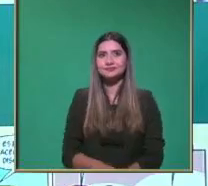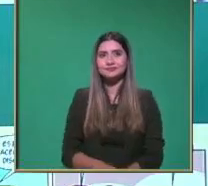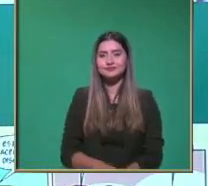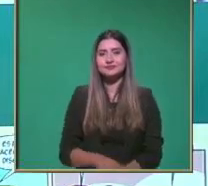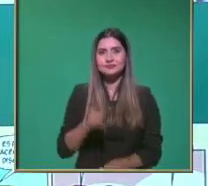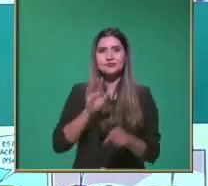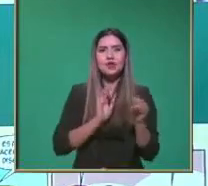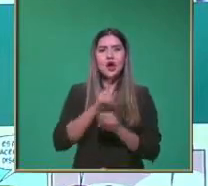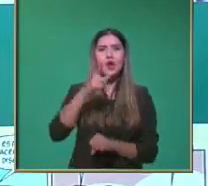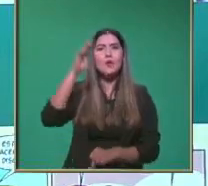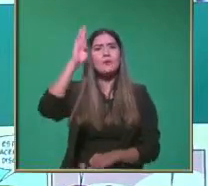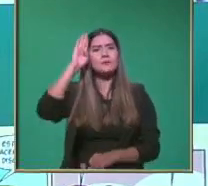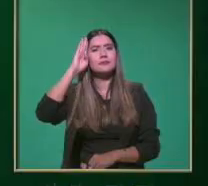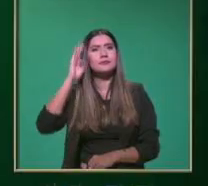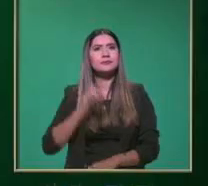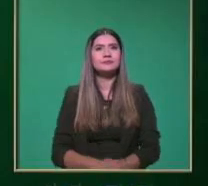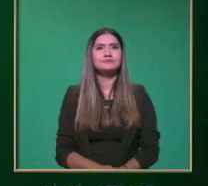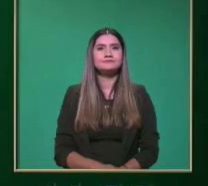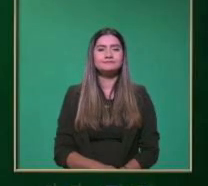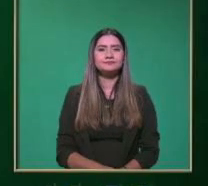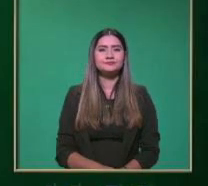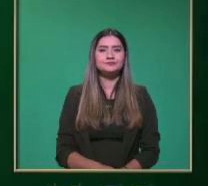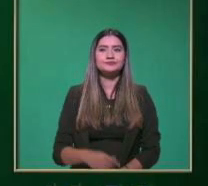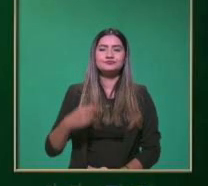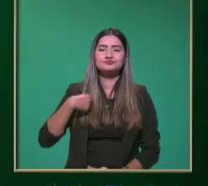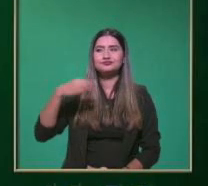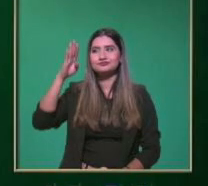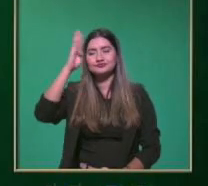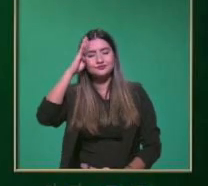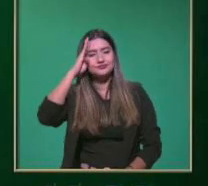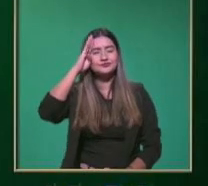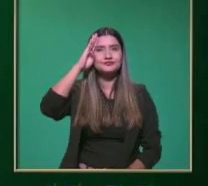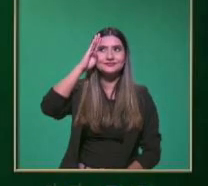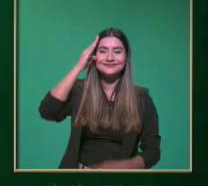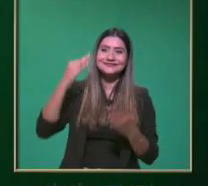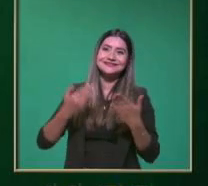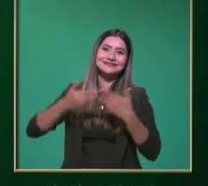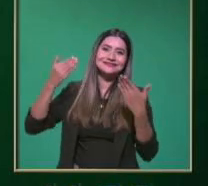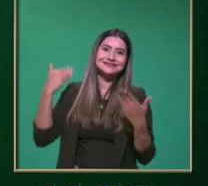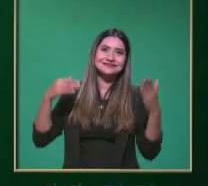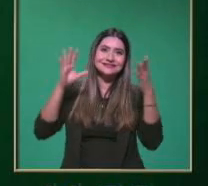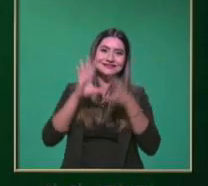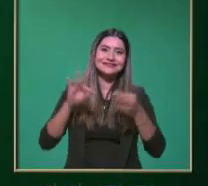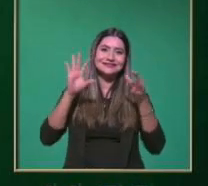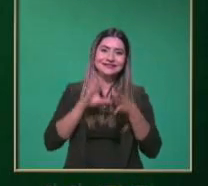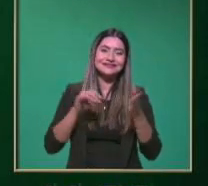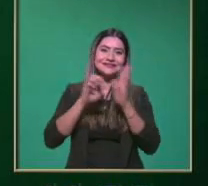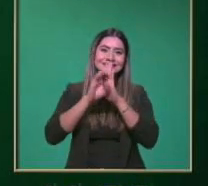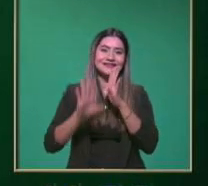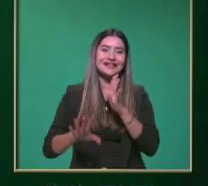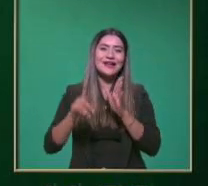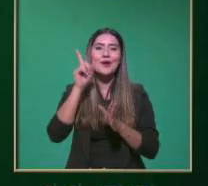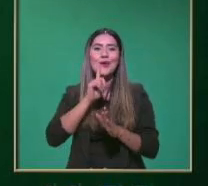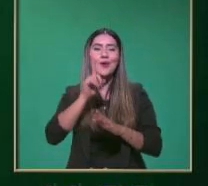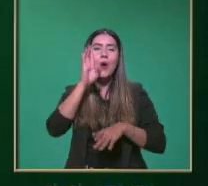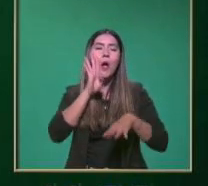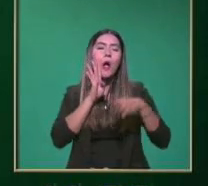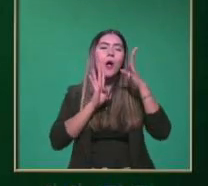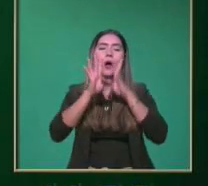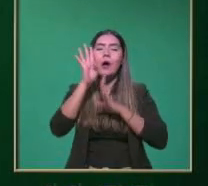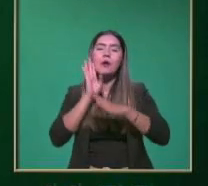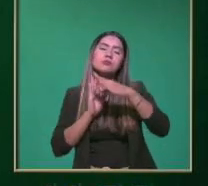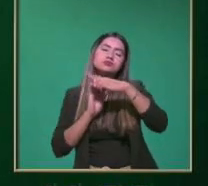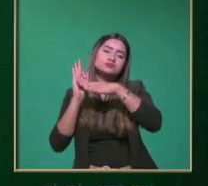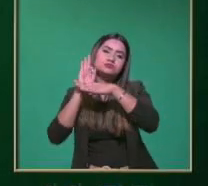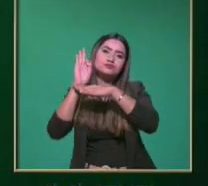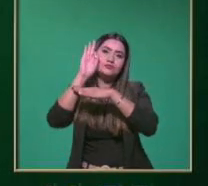crees que le contó su abuela? Ah, ya sé, también lo mencionamos, de la señora que llora por sus hijos. ¿Recuerdan cómo se llamaba